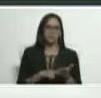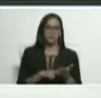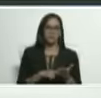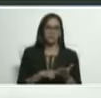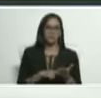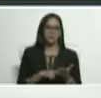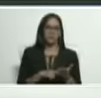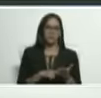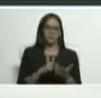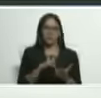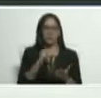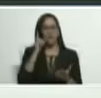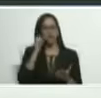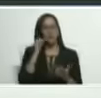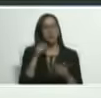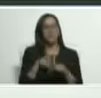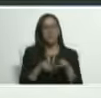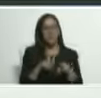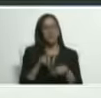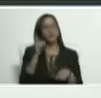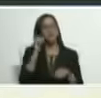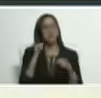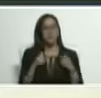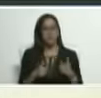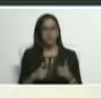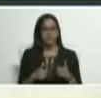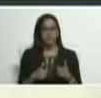habían escuchado el chisme, escuchen bien.